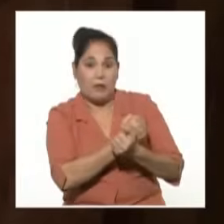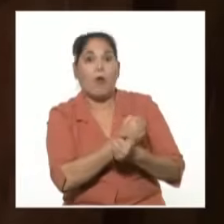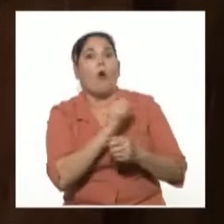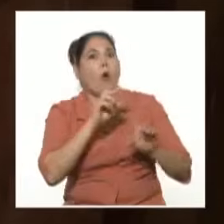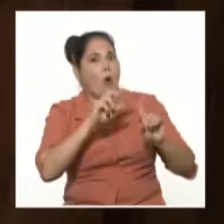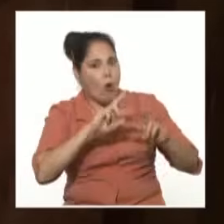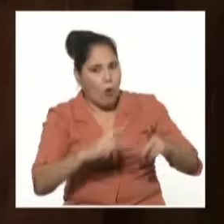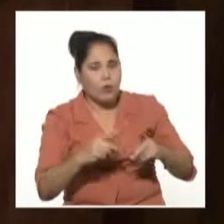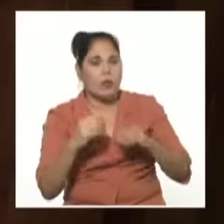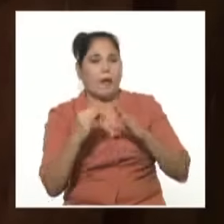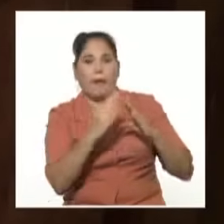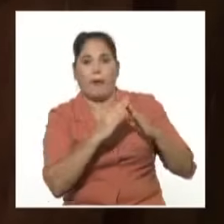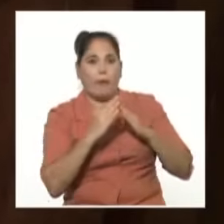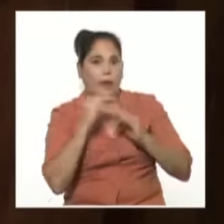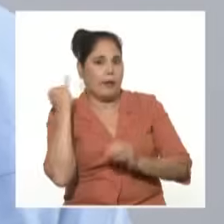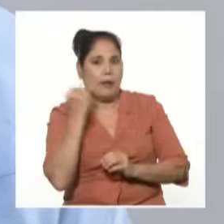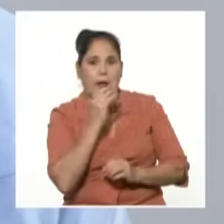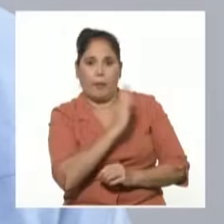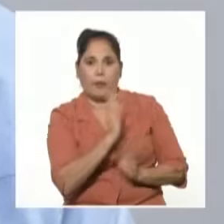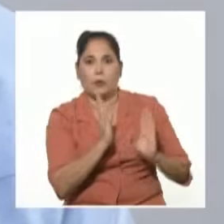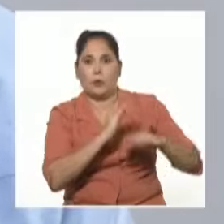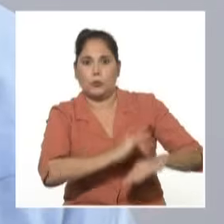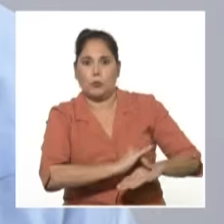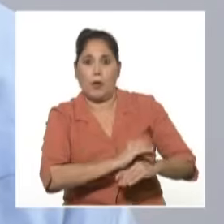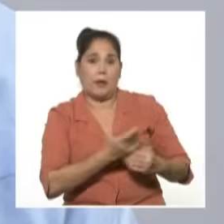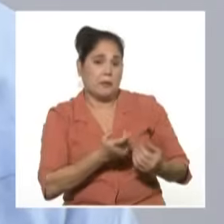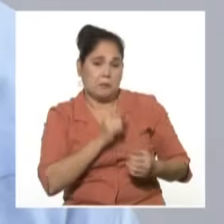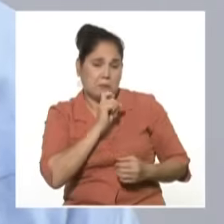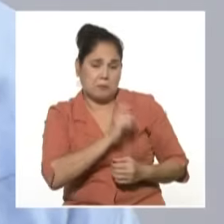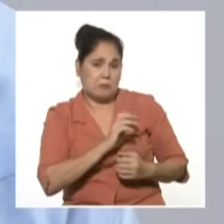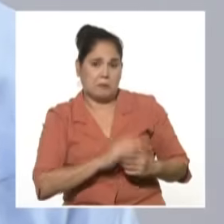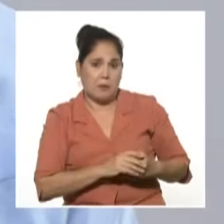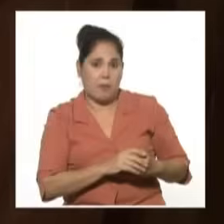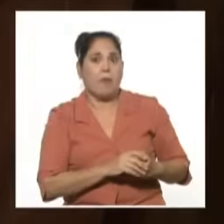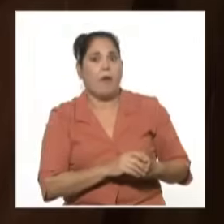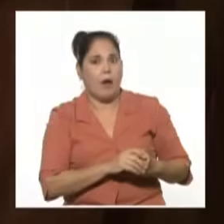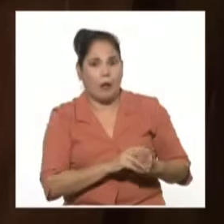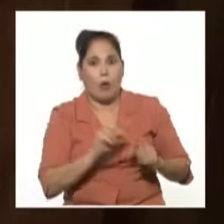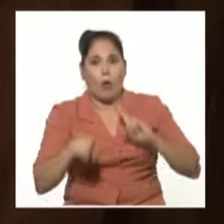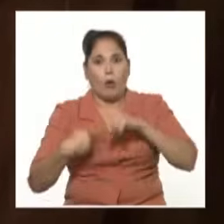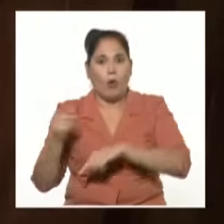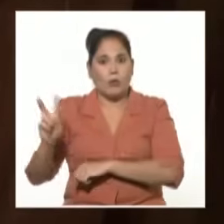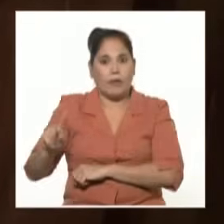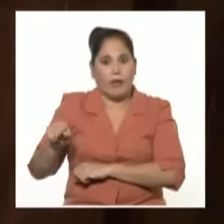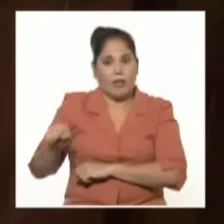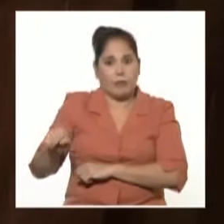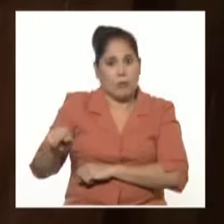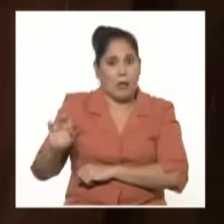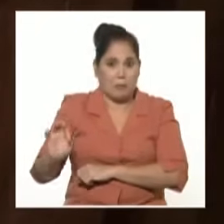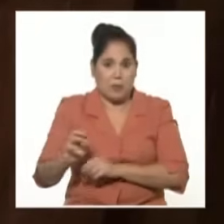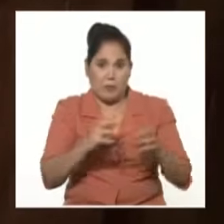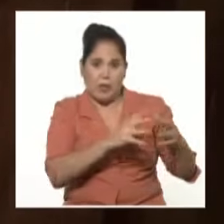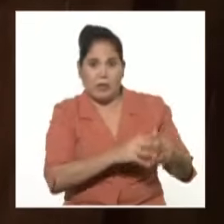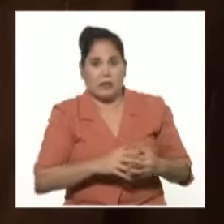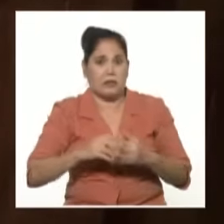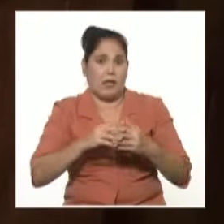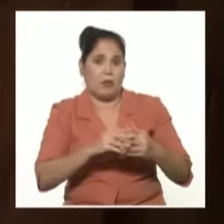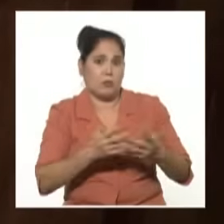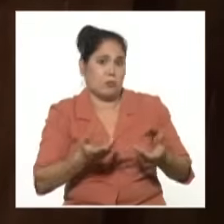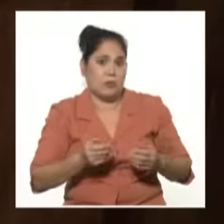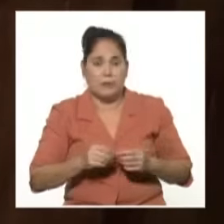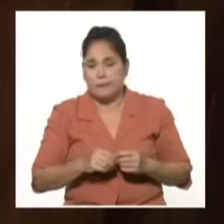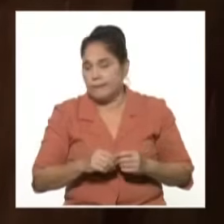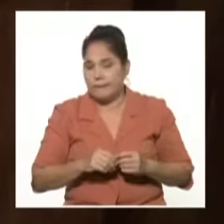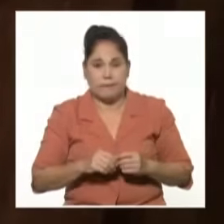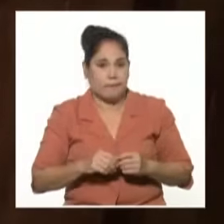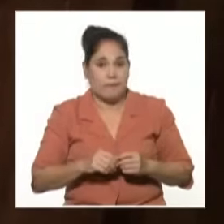la comunidad internacional, o lo que queda de ella, con su nueva estrategia de seguridad nacional, suma grosera, de